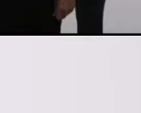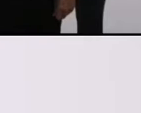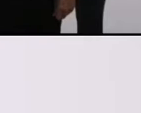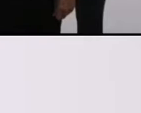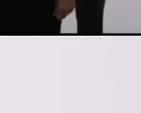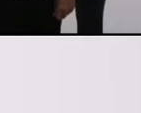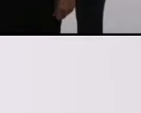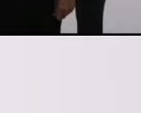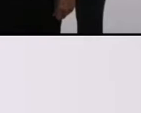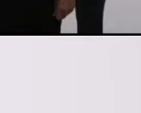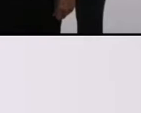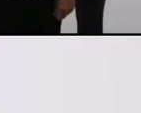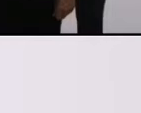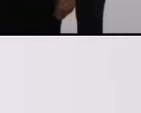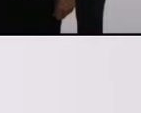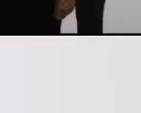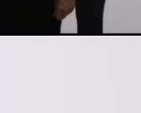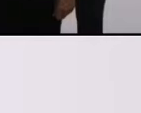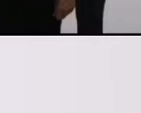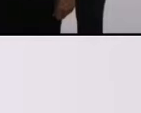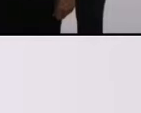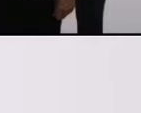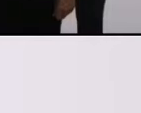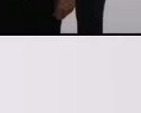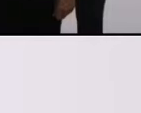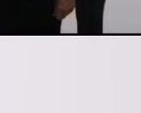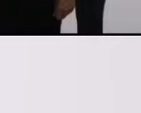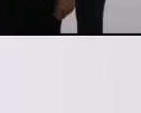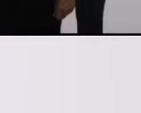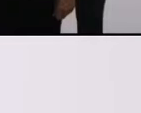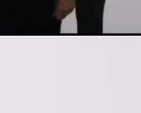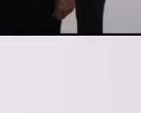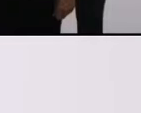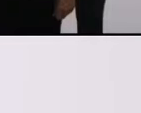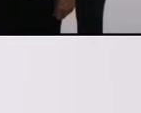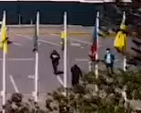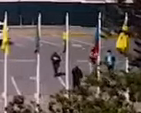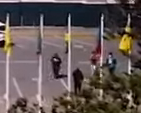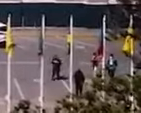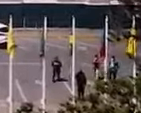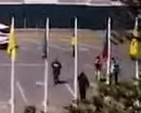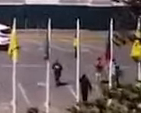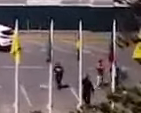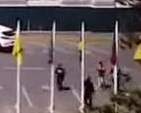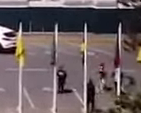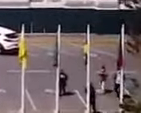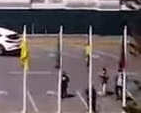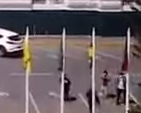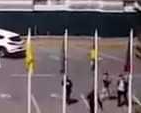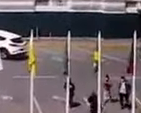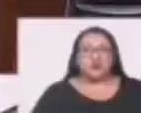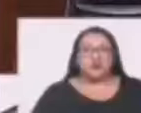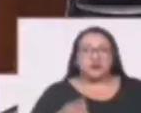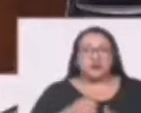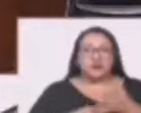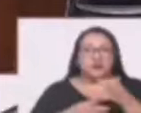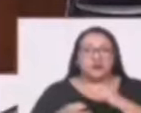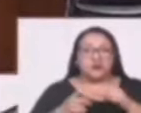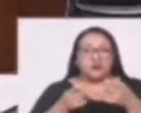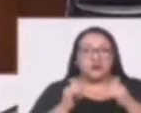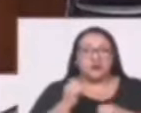sido aprobada la conclusión del informe final de la Subcomisión de Acusaciones Constitucionales. Ahora sí, el